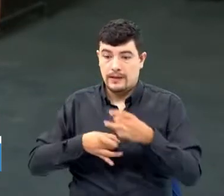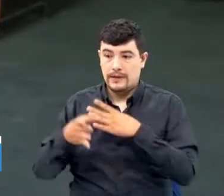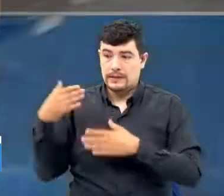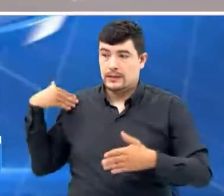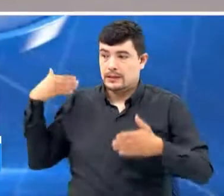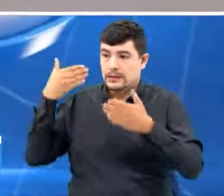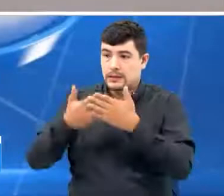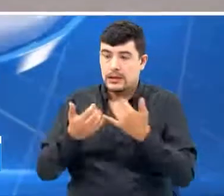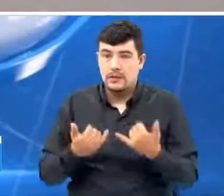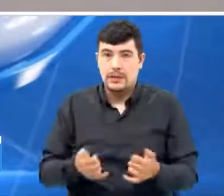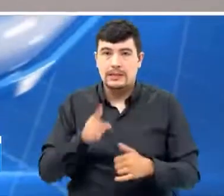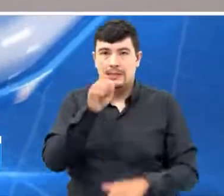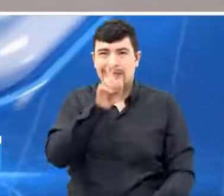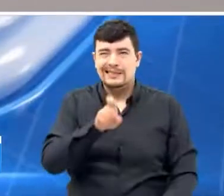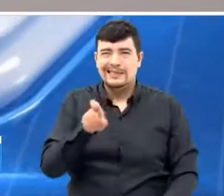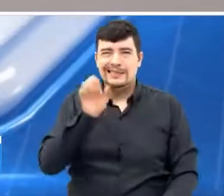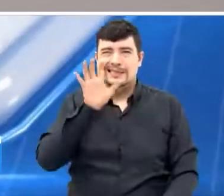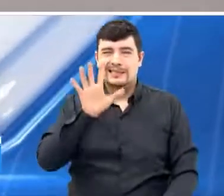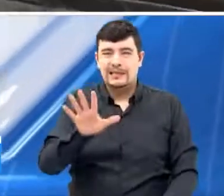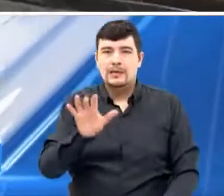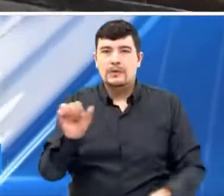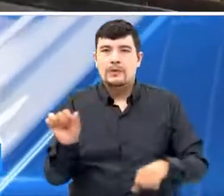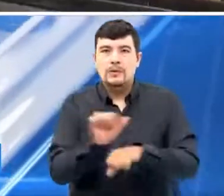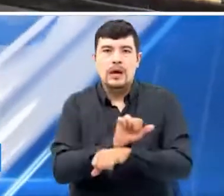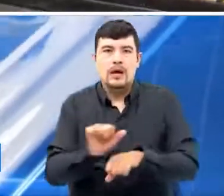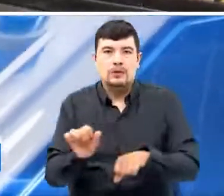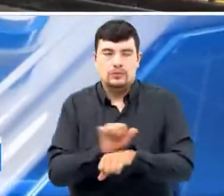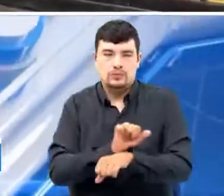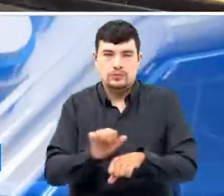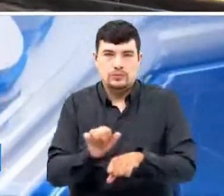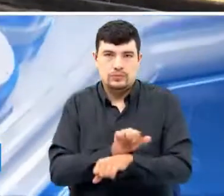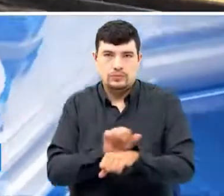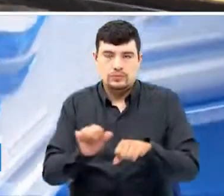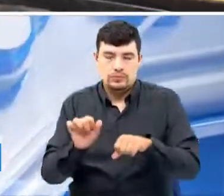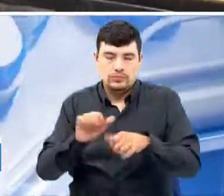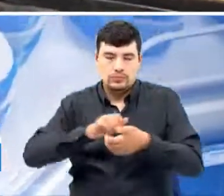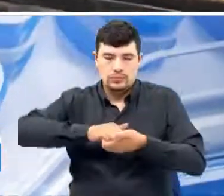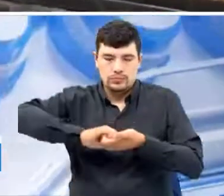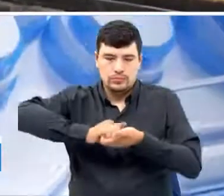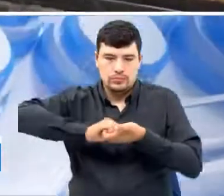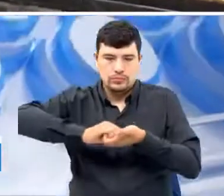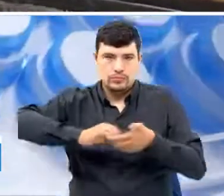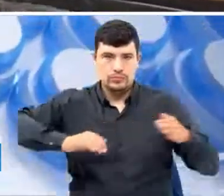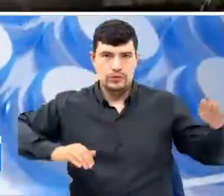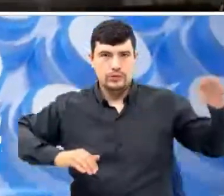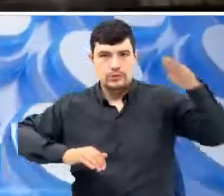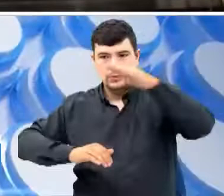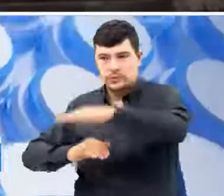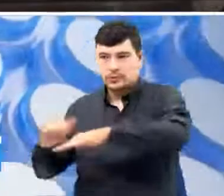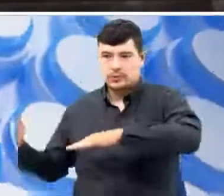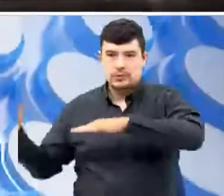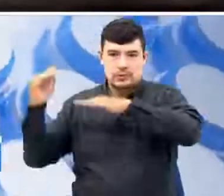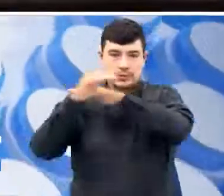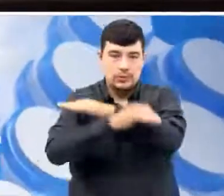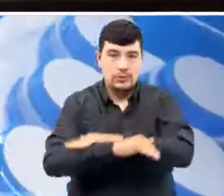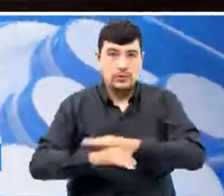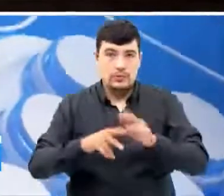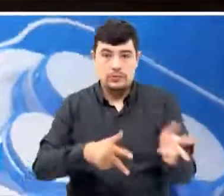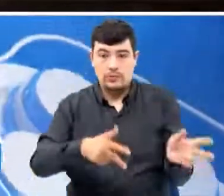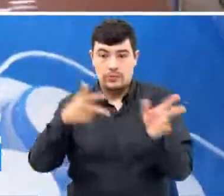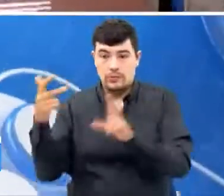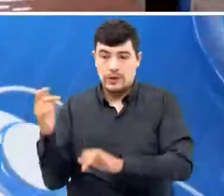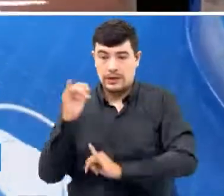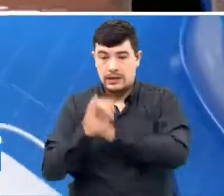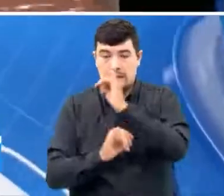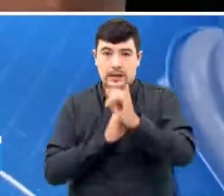pasado 65 vehículos de carga pesada a través de los puentes internacionales. Una cifra que sin duda ha superado